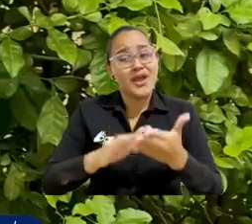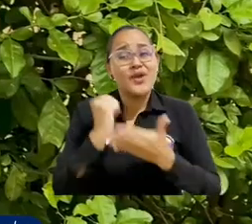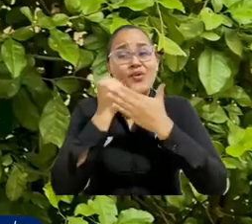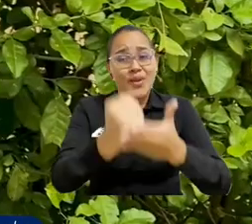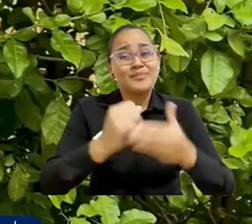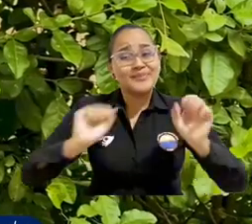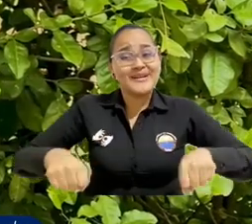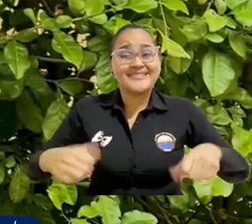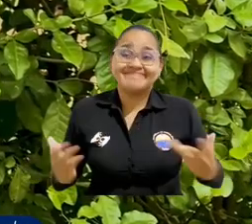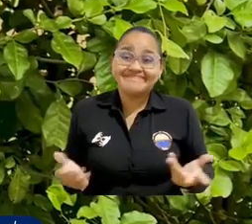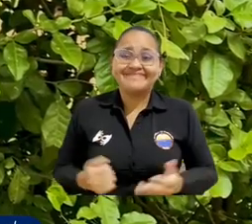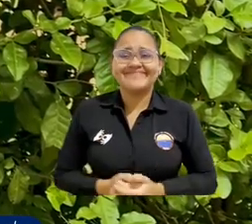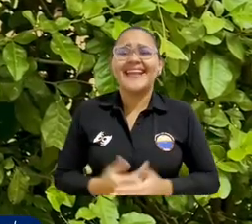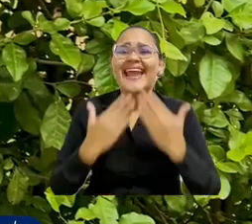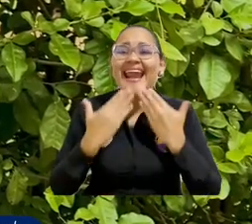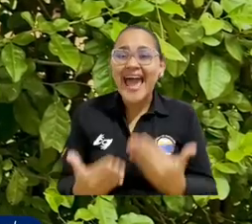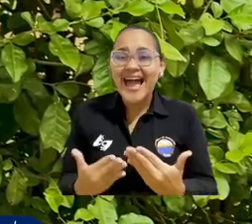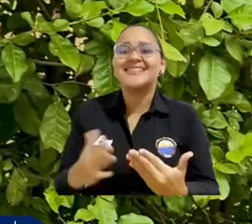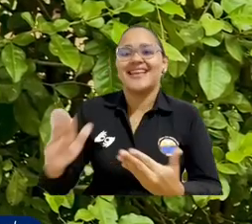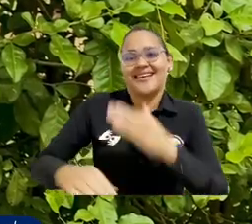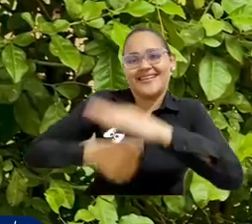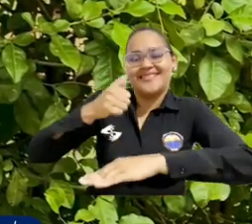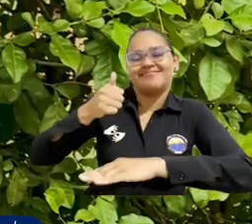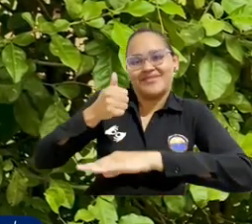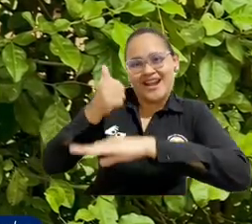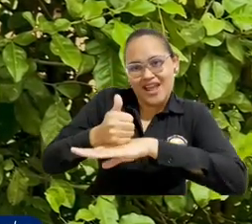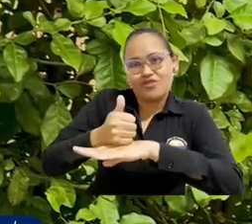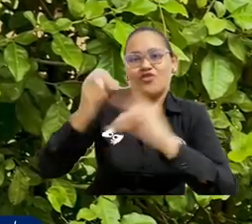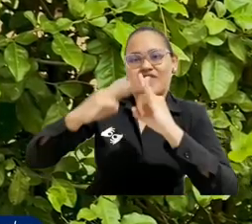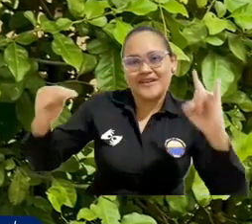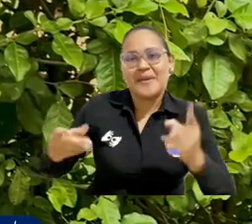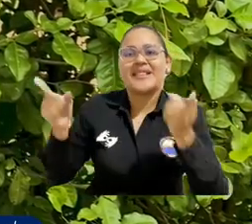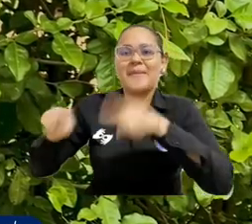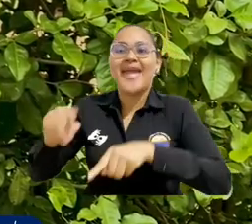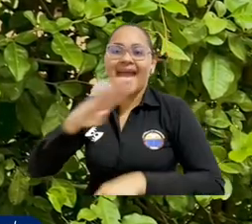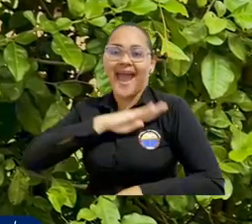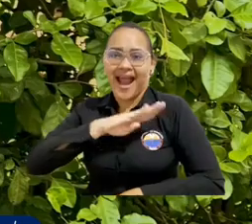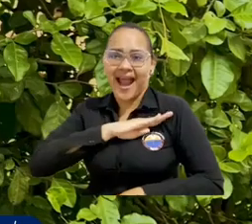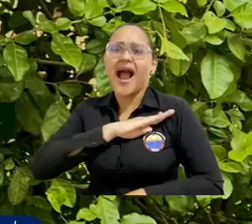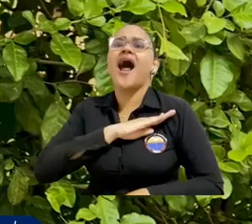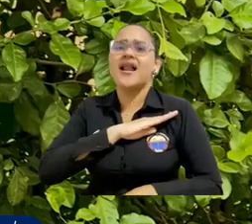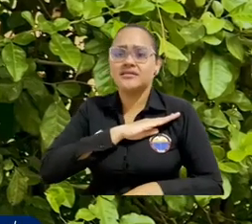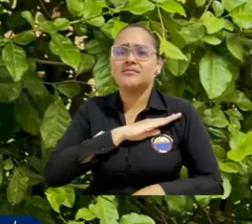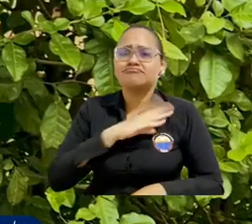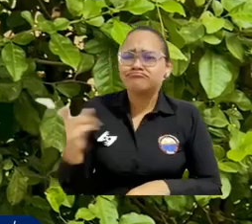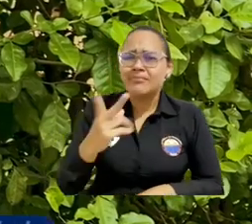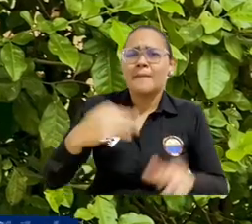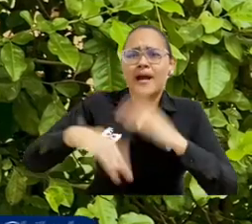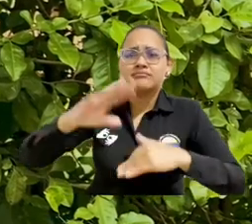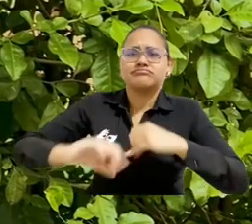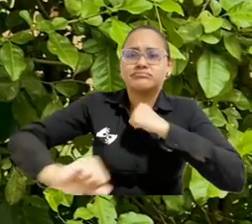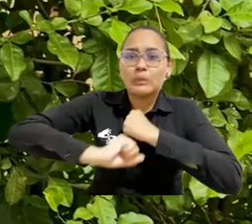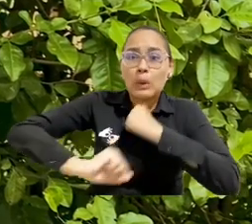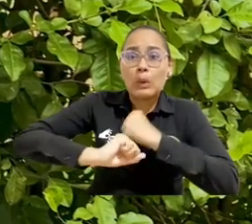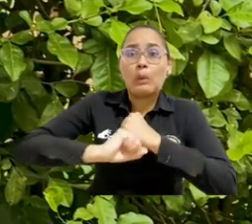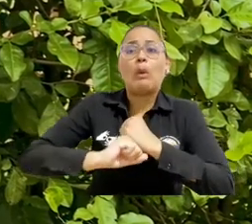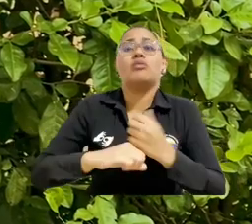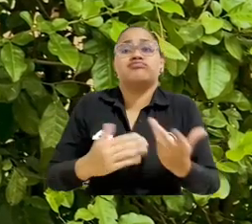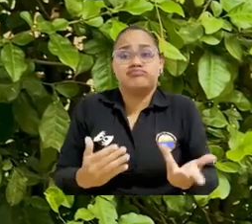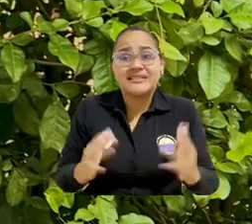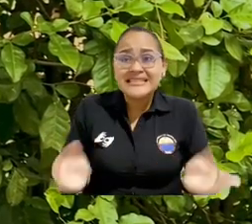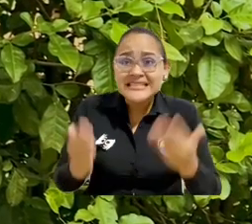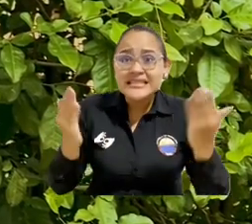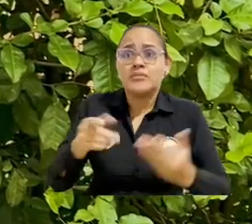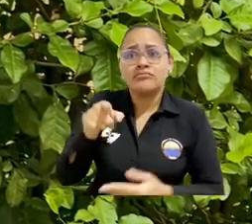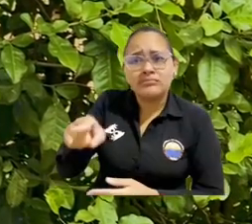comunidad. Gratamente agradecida tanto con el alcalde como con la universidad y el rector por seguir apoyando y